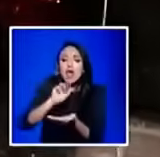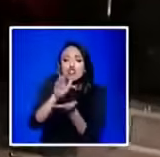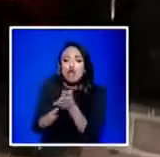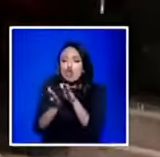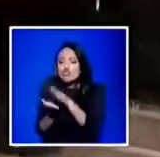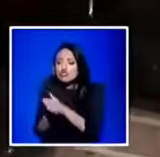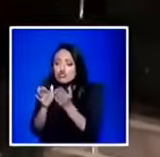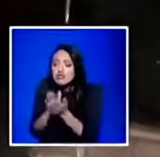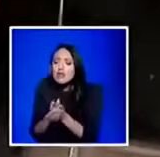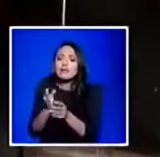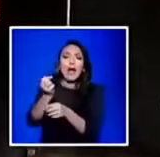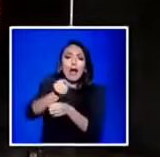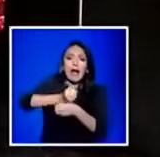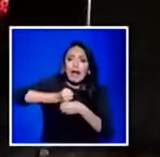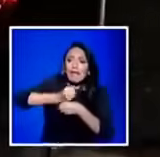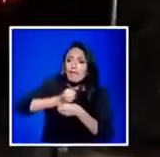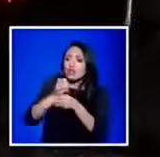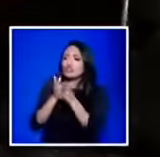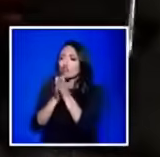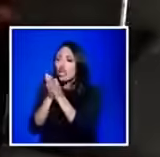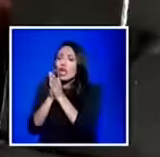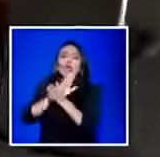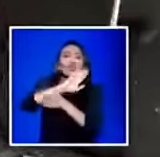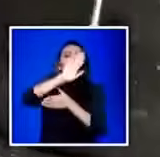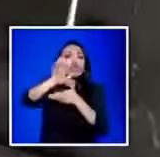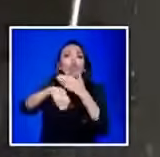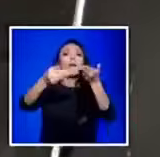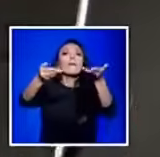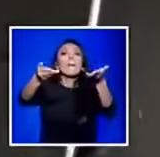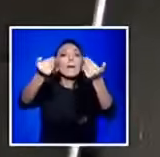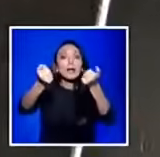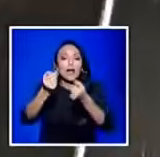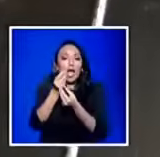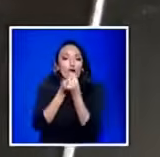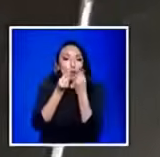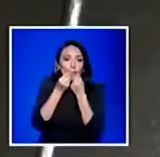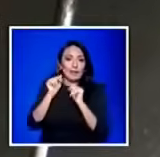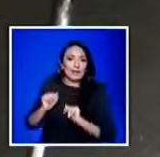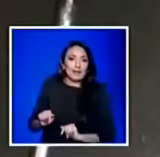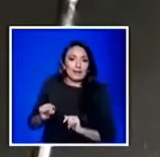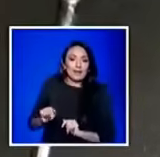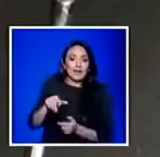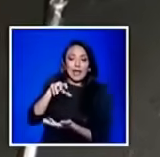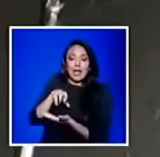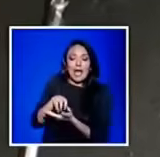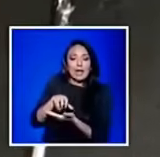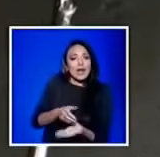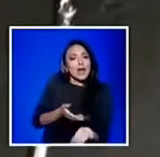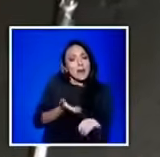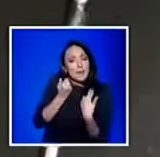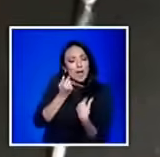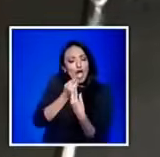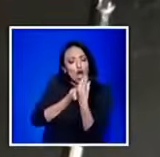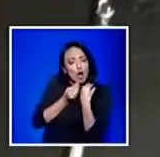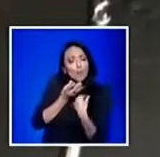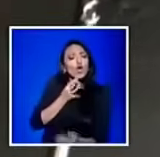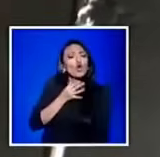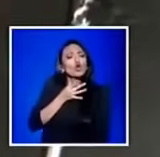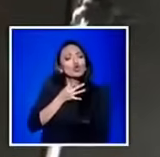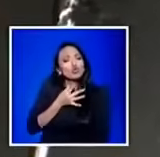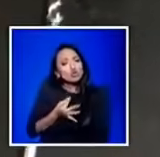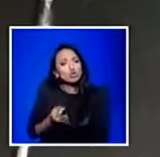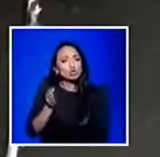tortillas. Es decir, que vengan a Bizcocho San Pedro, que vengan a Cayambe y vayan con gusto,